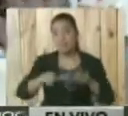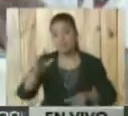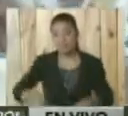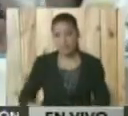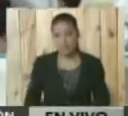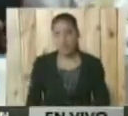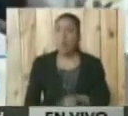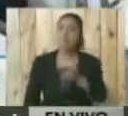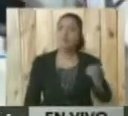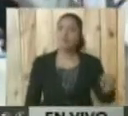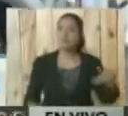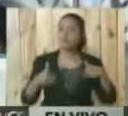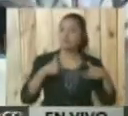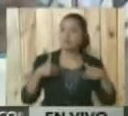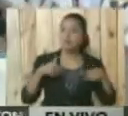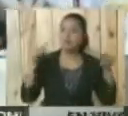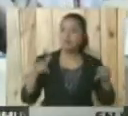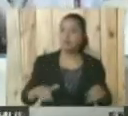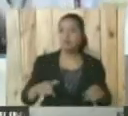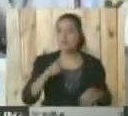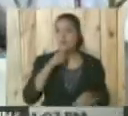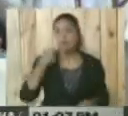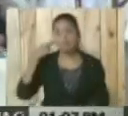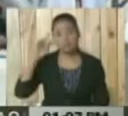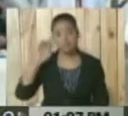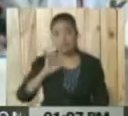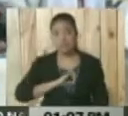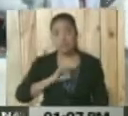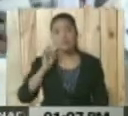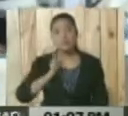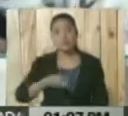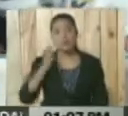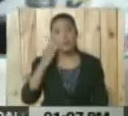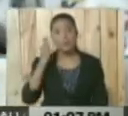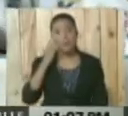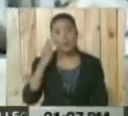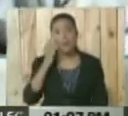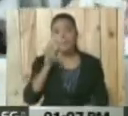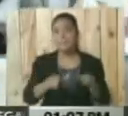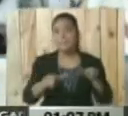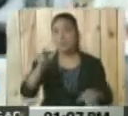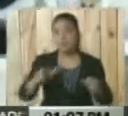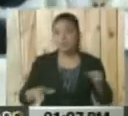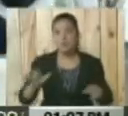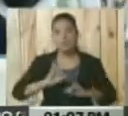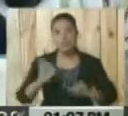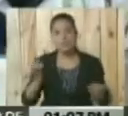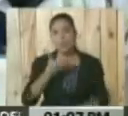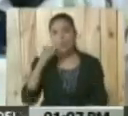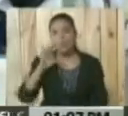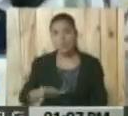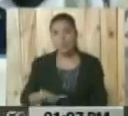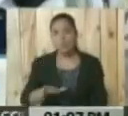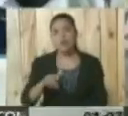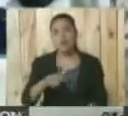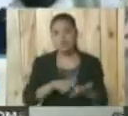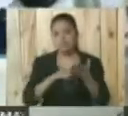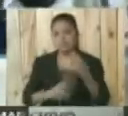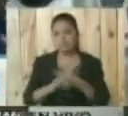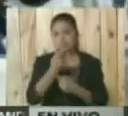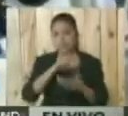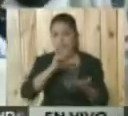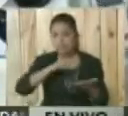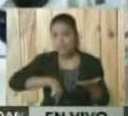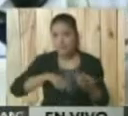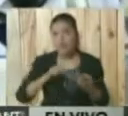espíritu de ustedes como víctima a quienes se les ha usurpado la identidad? Sabemos que también hay casos de personas ya fallecidas que aparecen firmando y también el